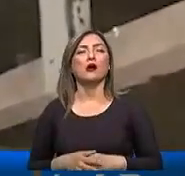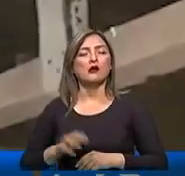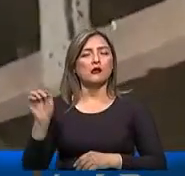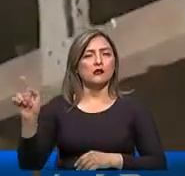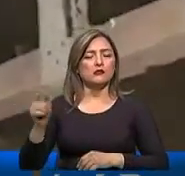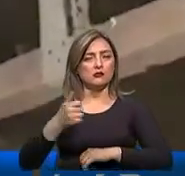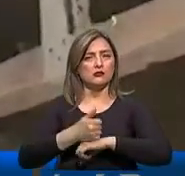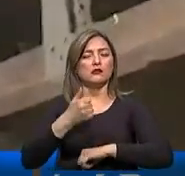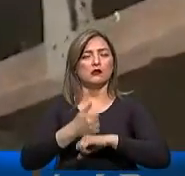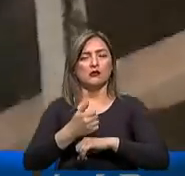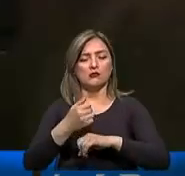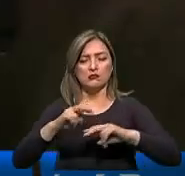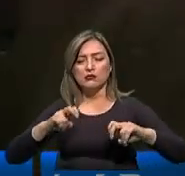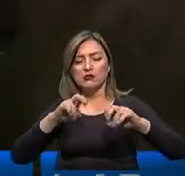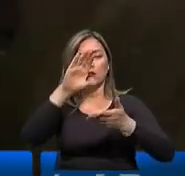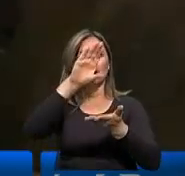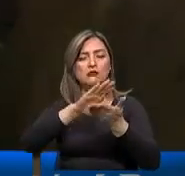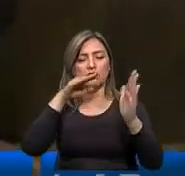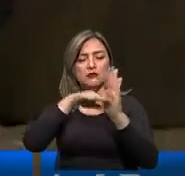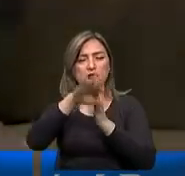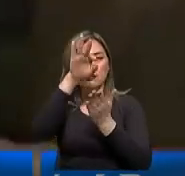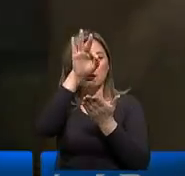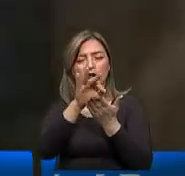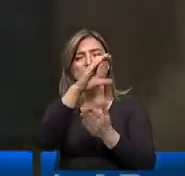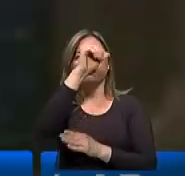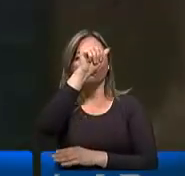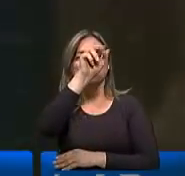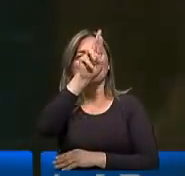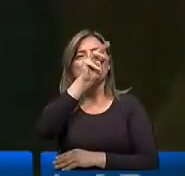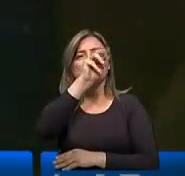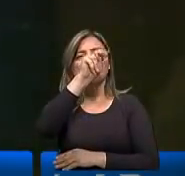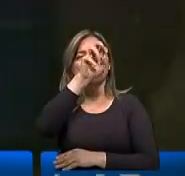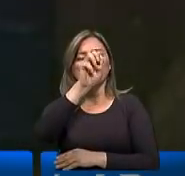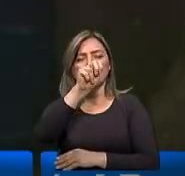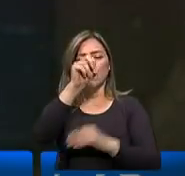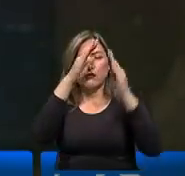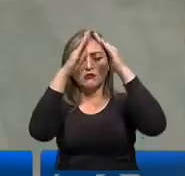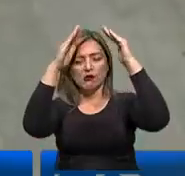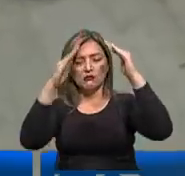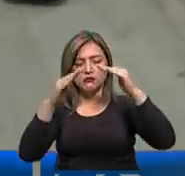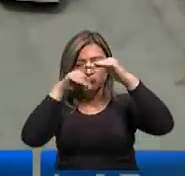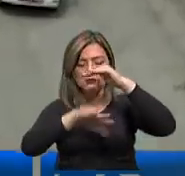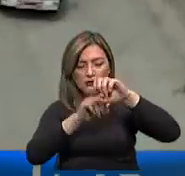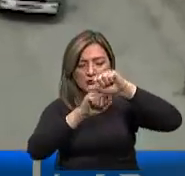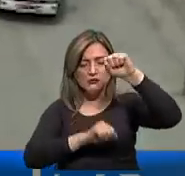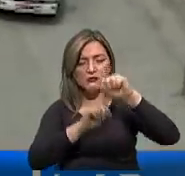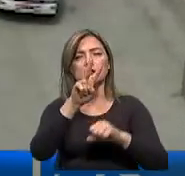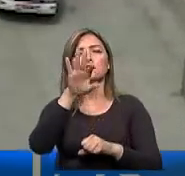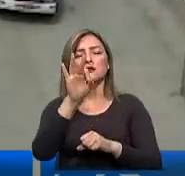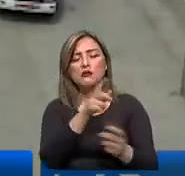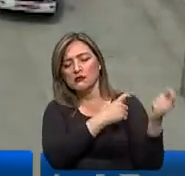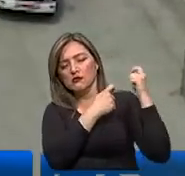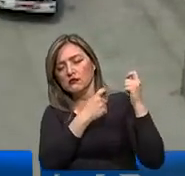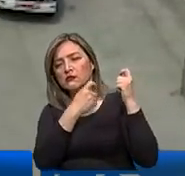autoridades dieron con un centro de acopio en el cantón El Carmen, por lo cual se allanó ese inmueble, donde se encontró 29 sacos